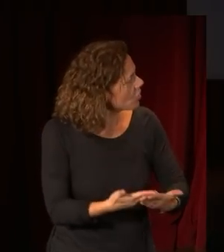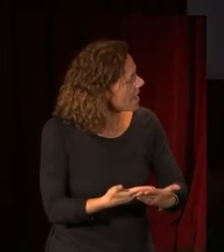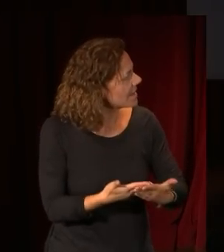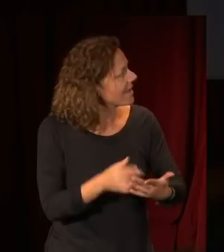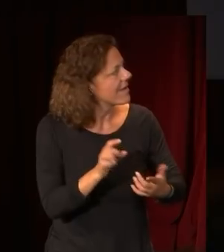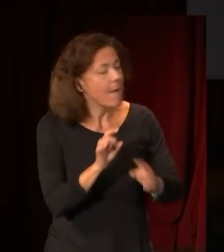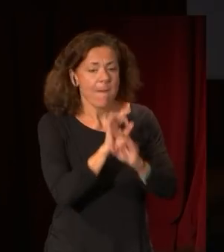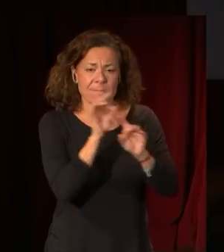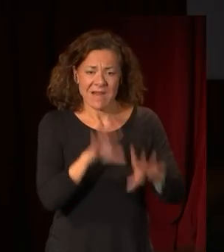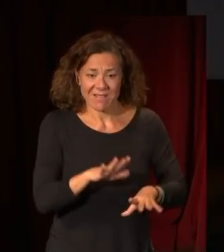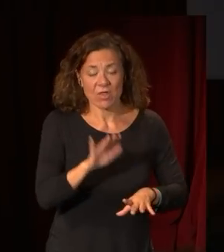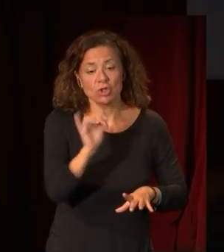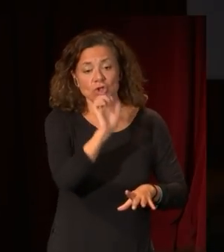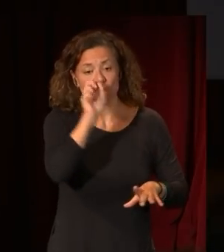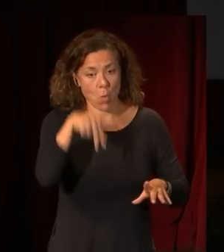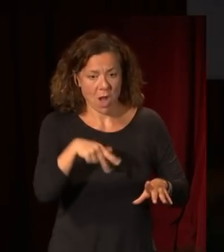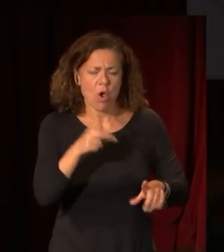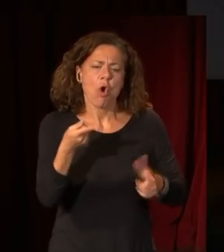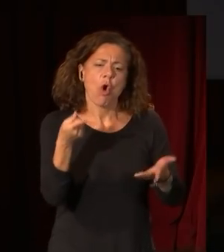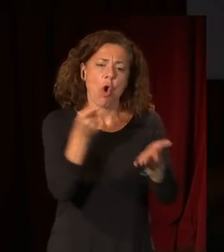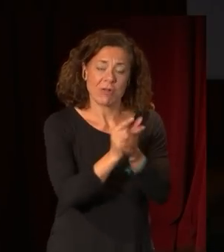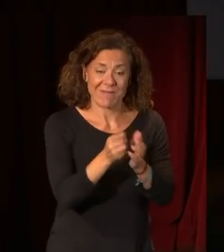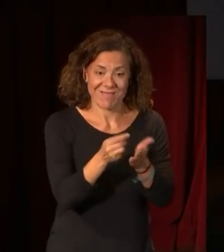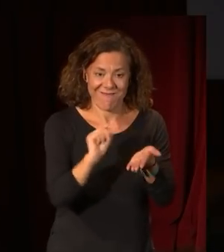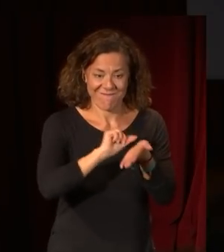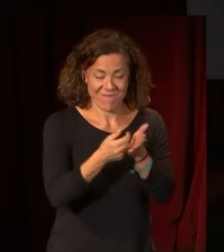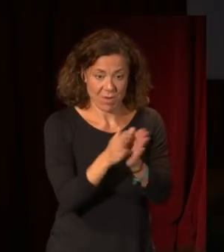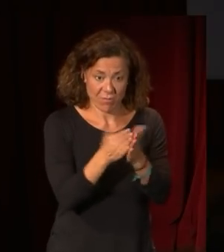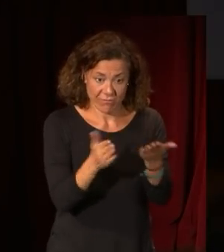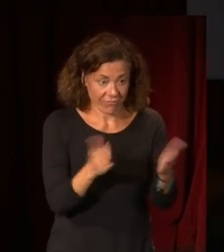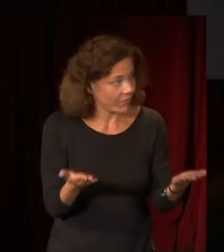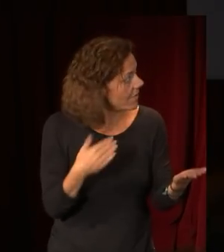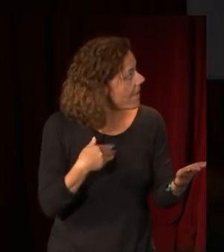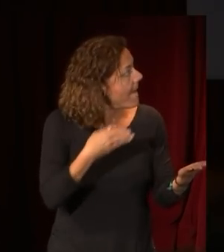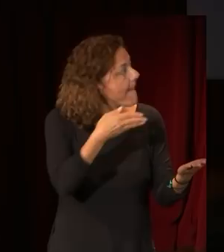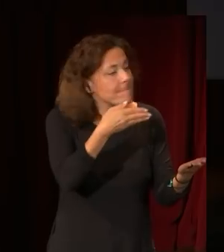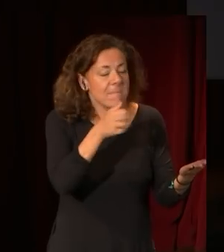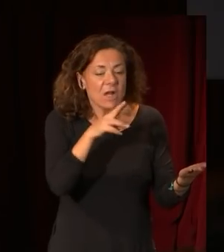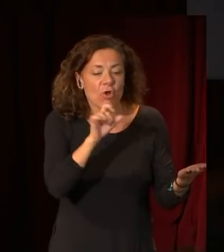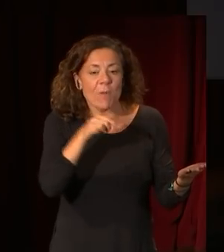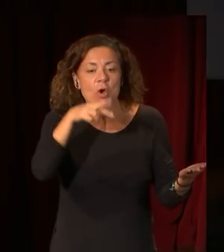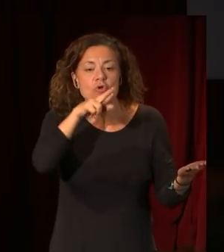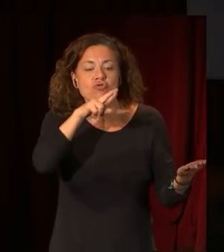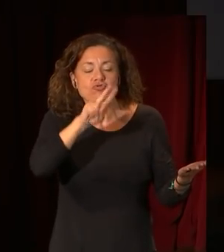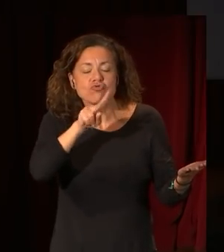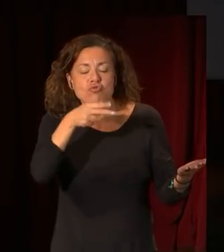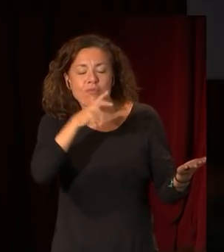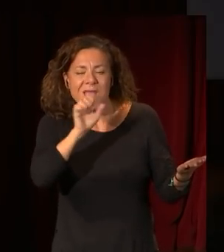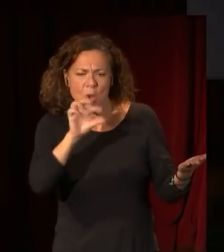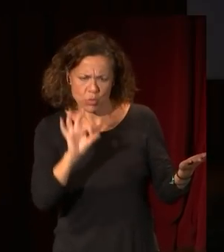a la de antonis one otra vez del cartel y no esta vez doblado con el bartolomé o rubios o de